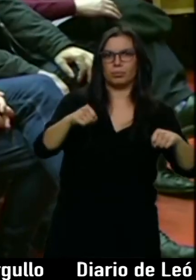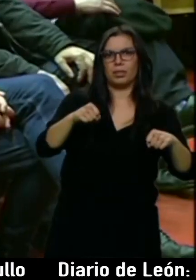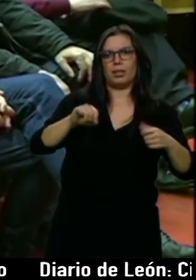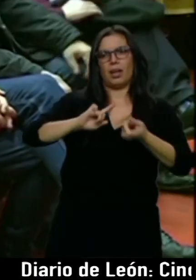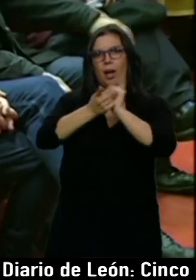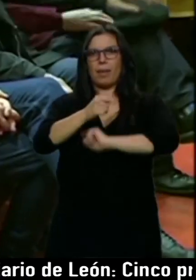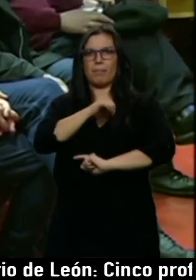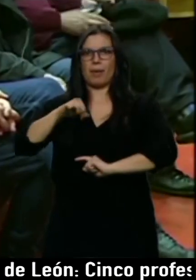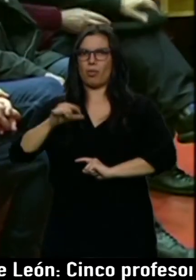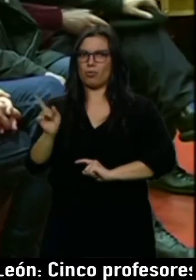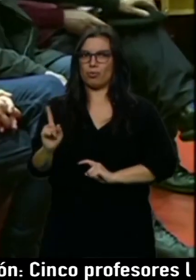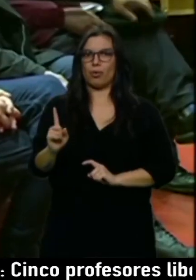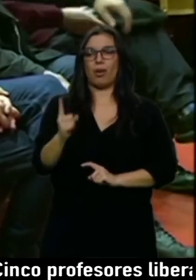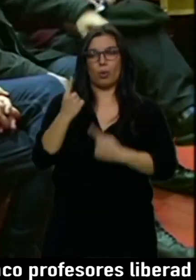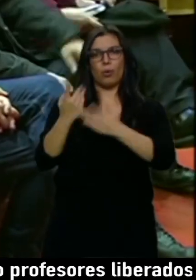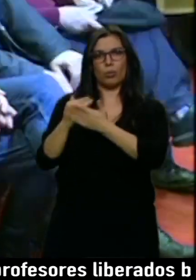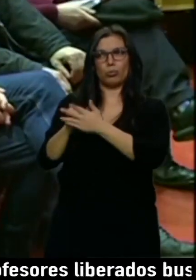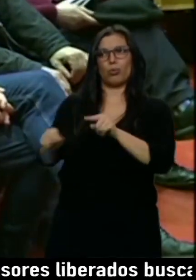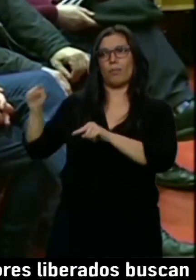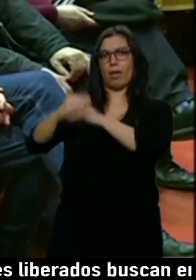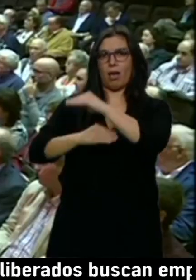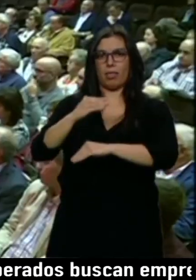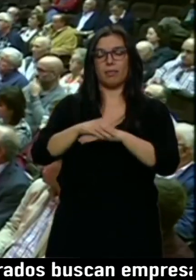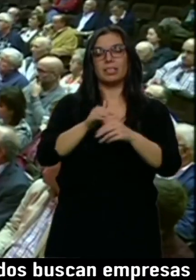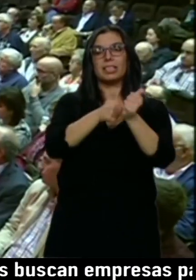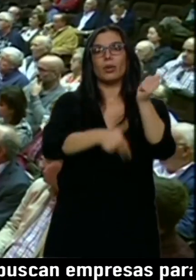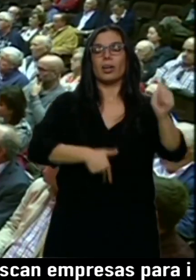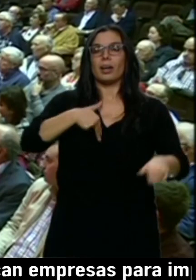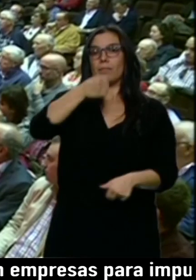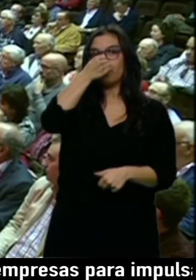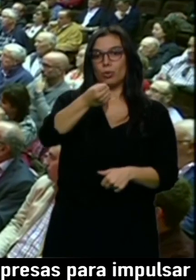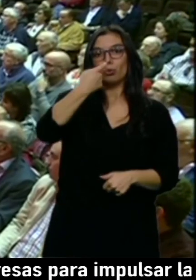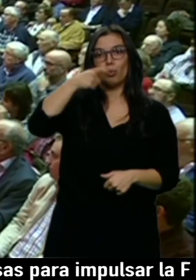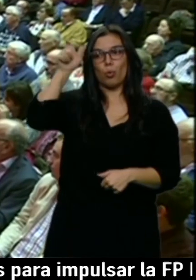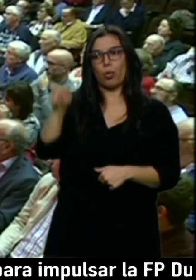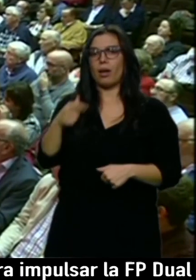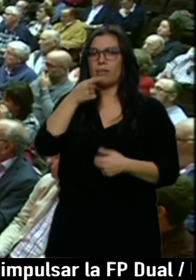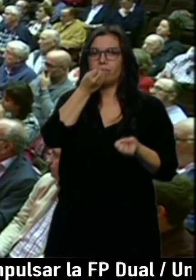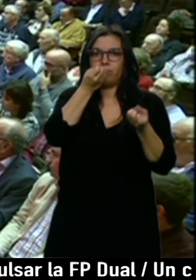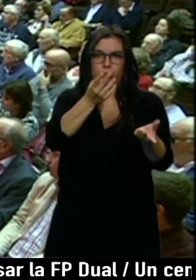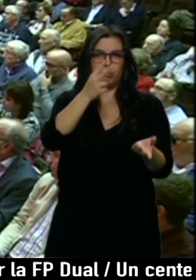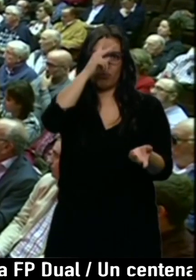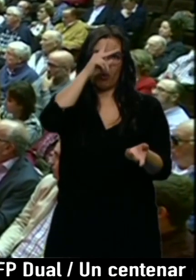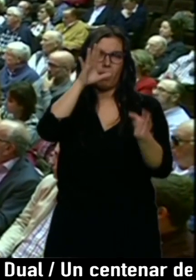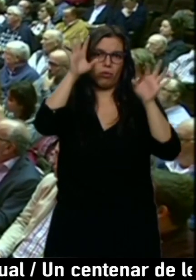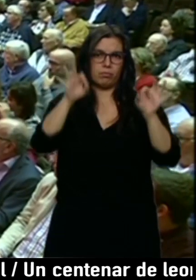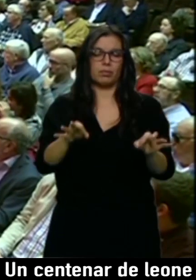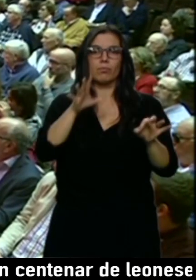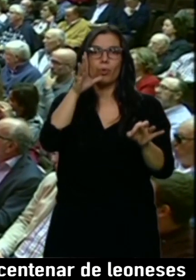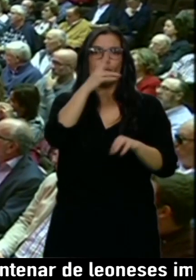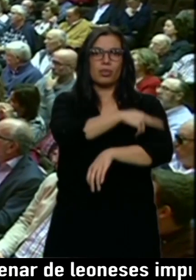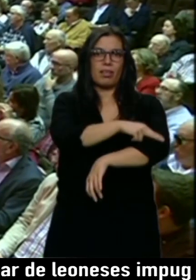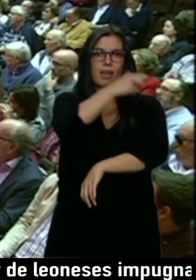autonomías. El secretario general del PSOE en Castilla y León, Luis Tudanca, ha mostrado su preocupación por la sanidad en Castilla y León.